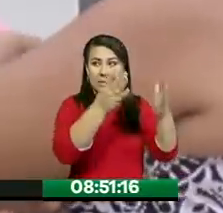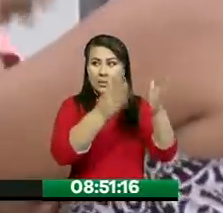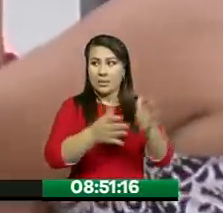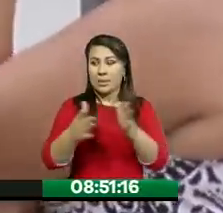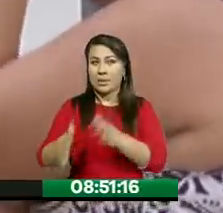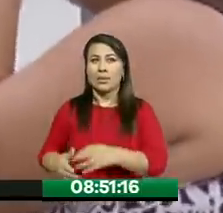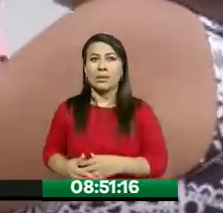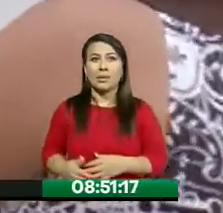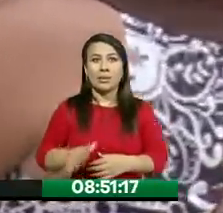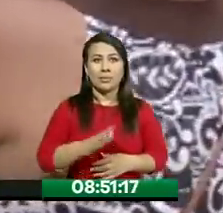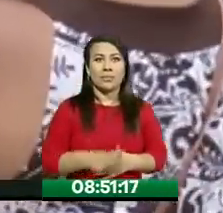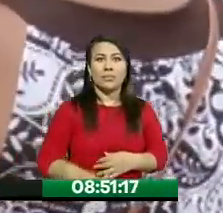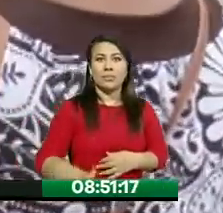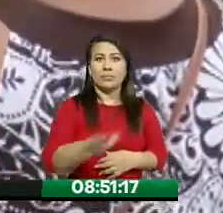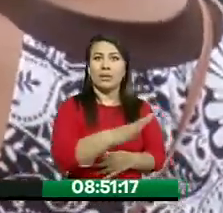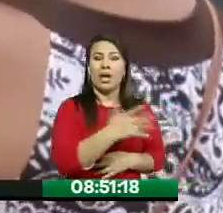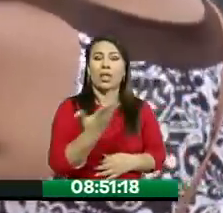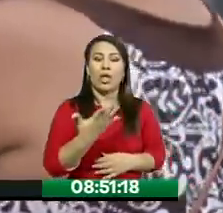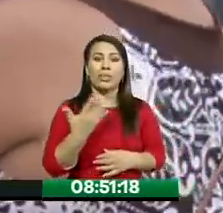completo.